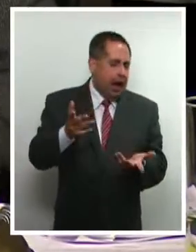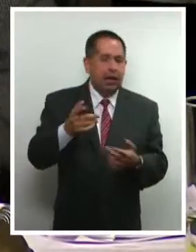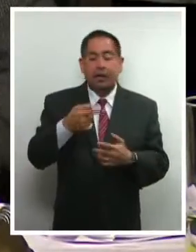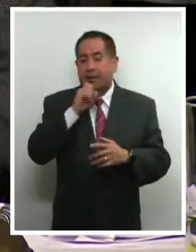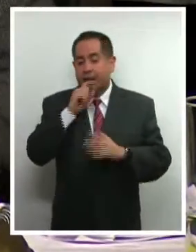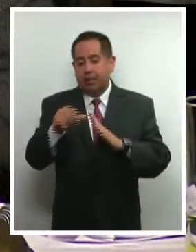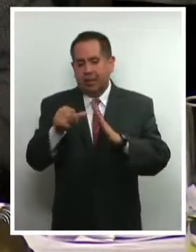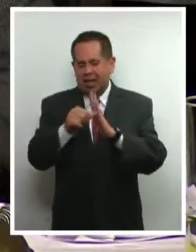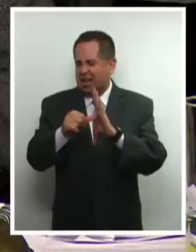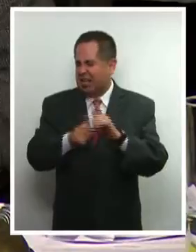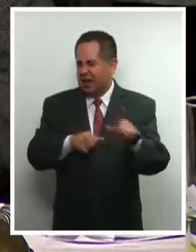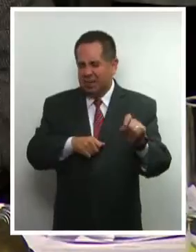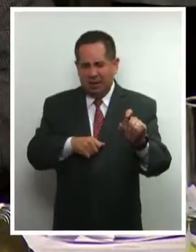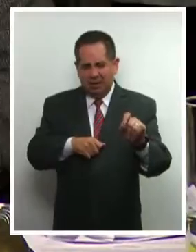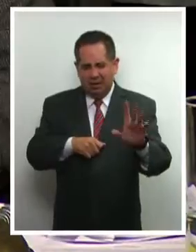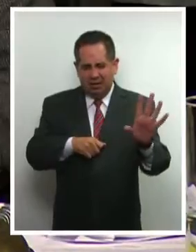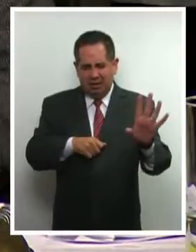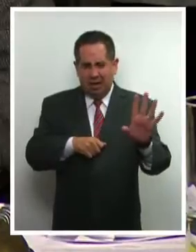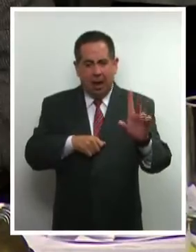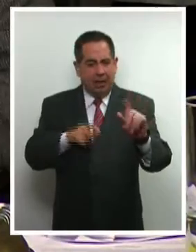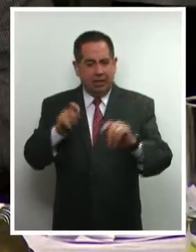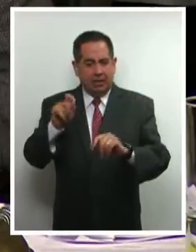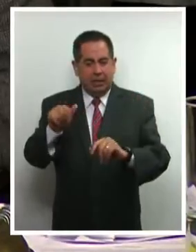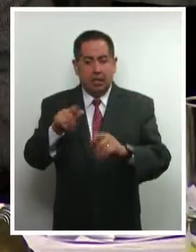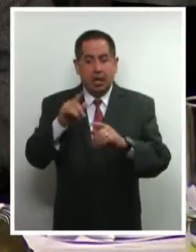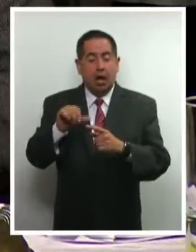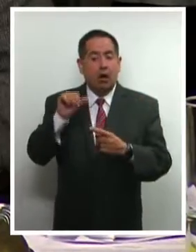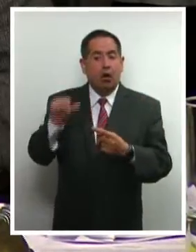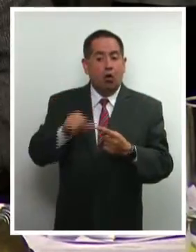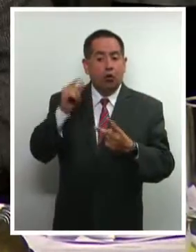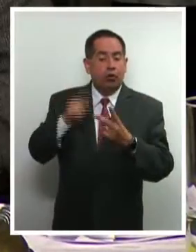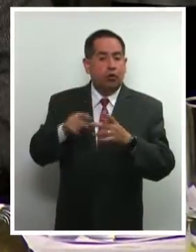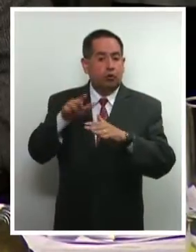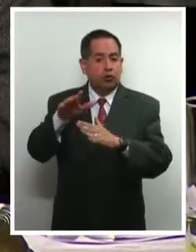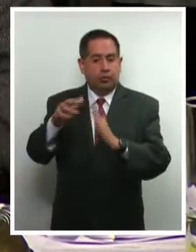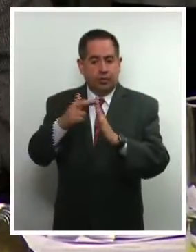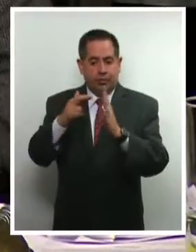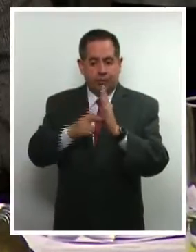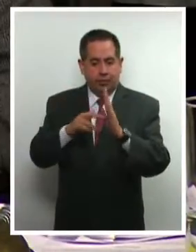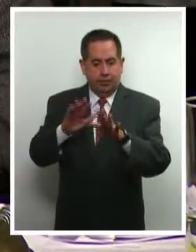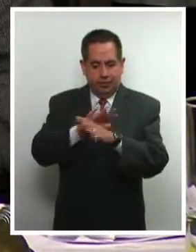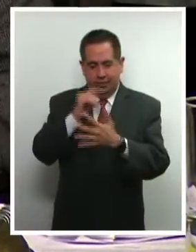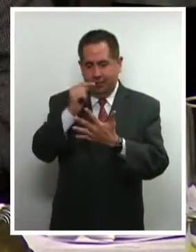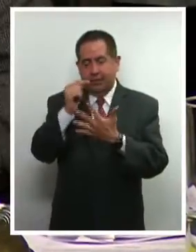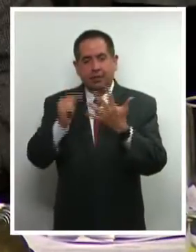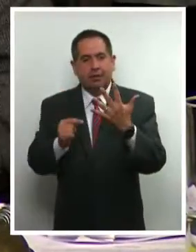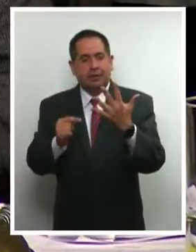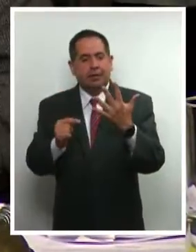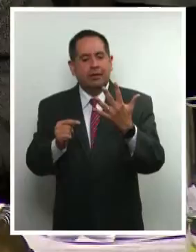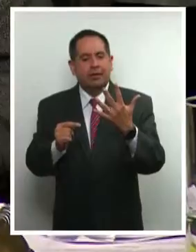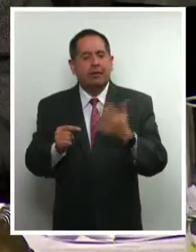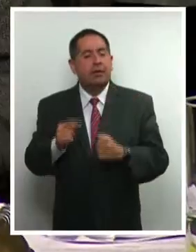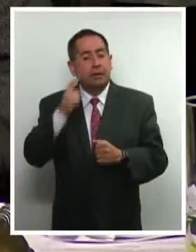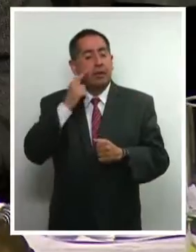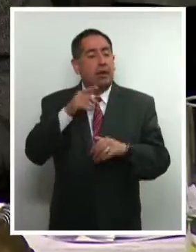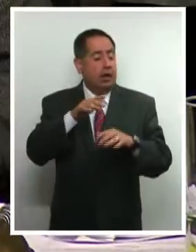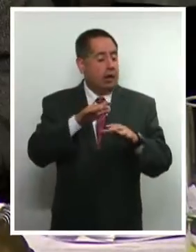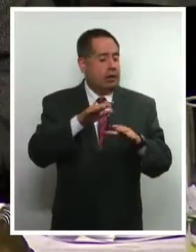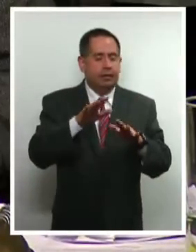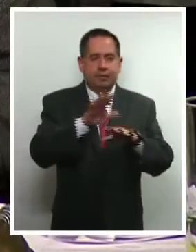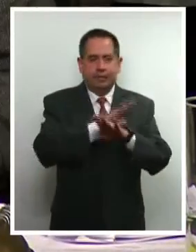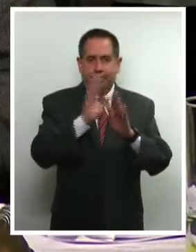artículo, ese es del artículo 26, y otro respecto a la reformabilidad de la